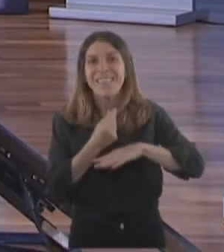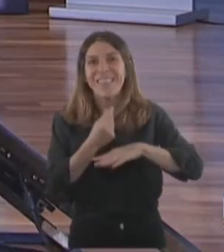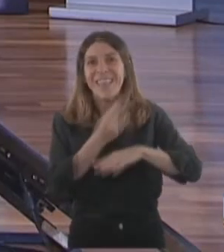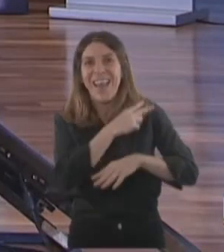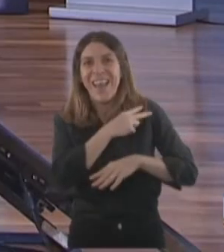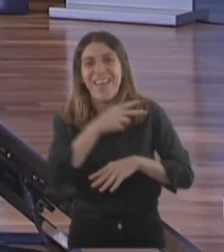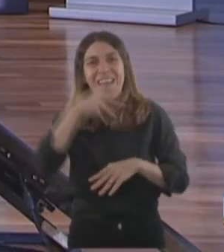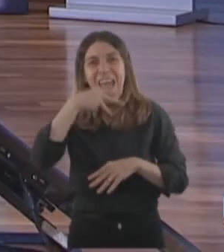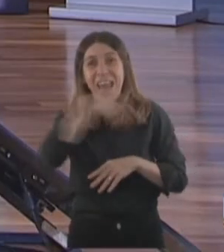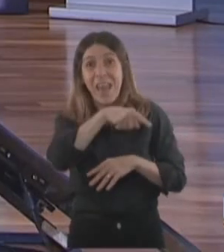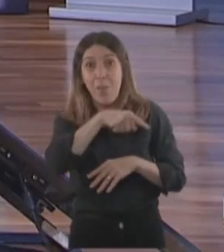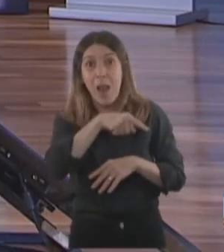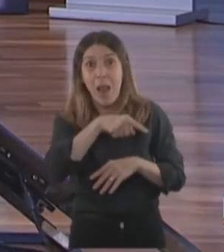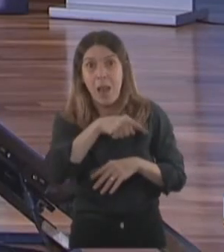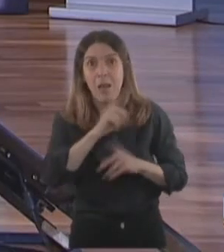que presidamos